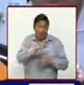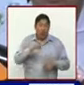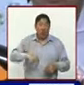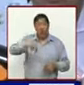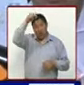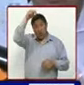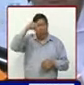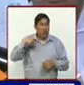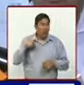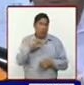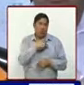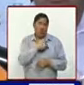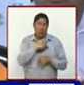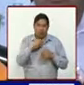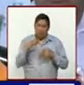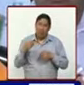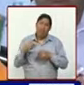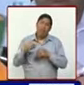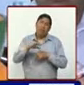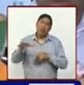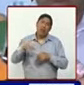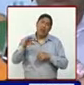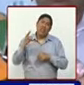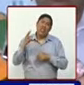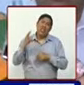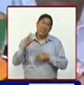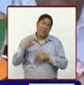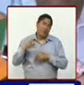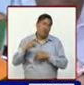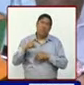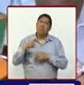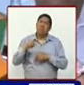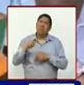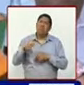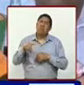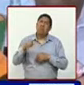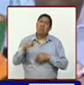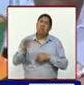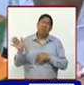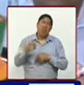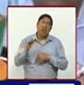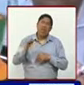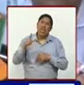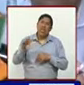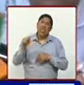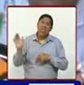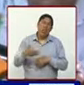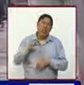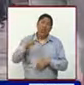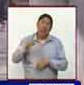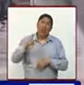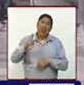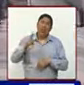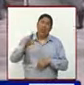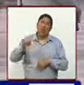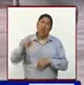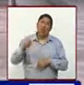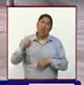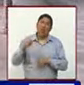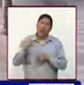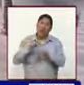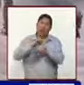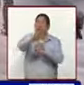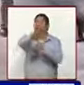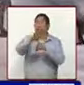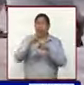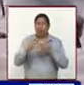norte, entraremos nosotros con gente del distrito 6, Pampa de la Isla, Bateón, la zona de Luján, que cubrirán como personal de reserva y